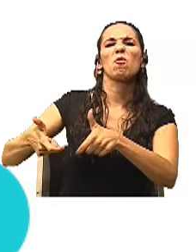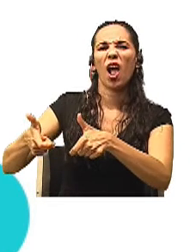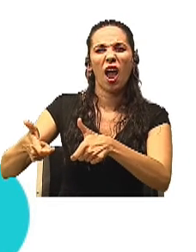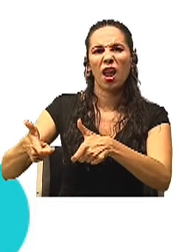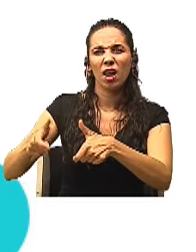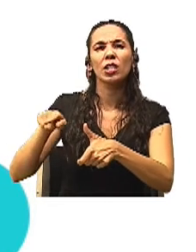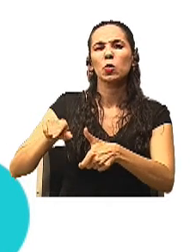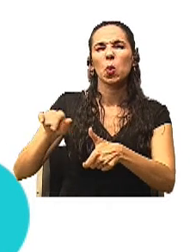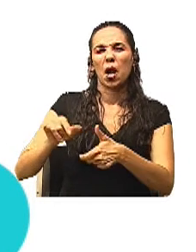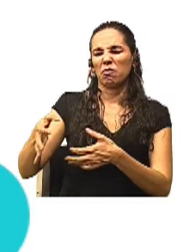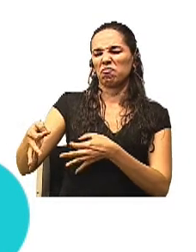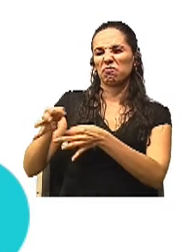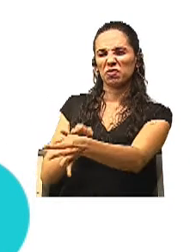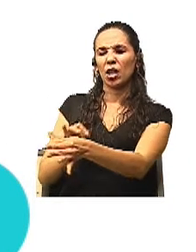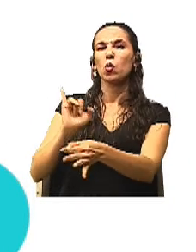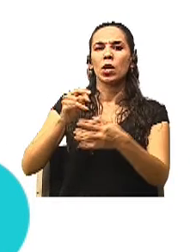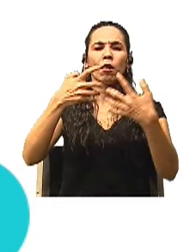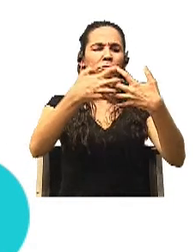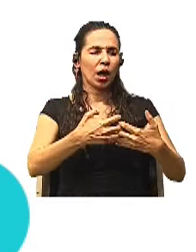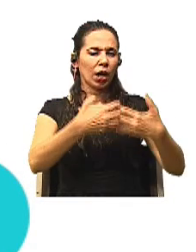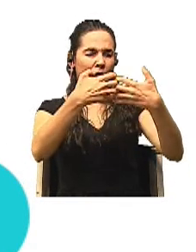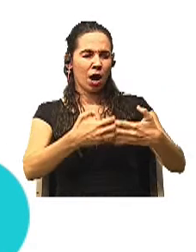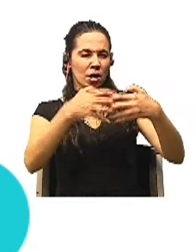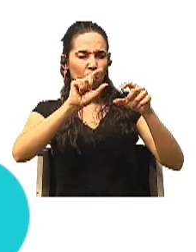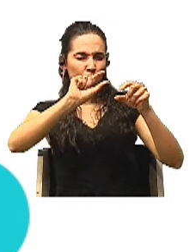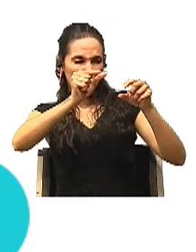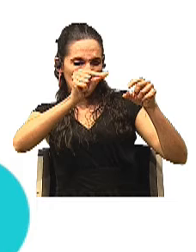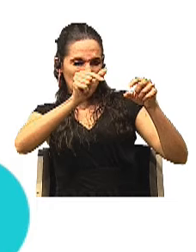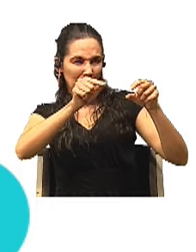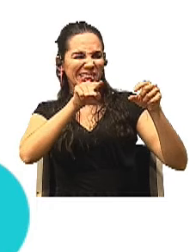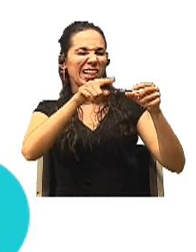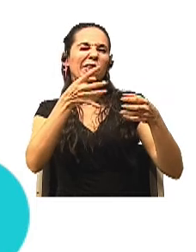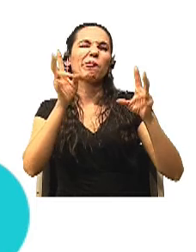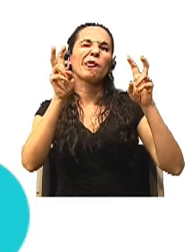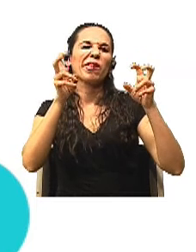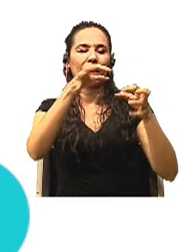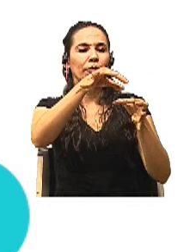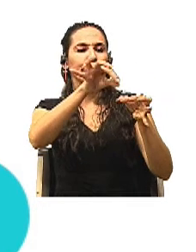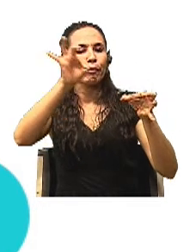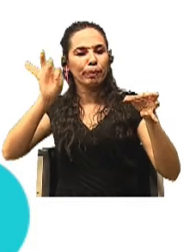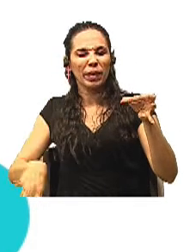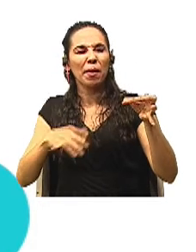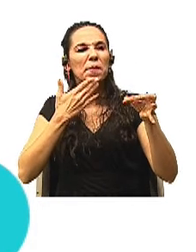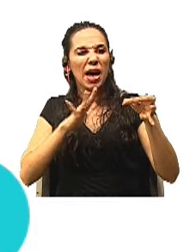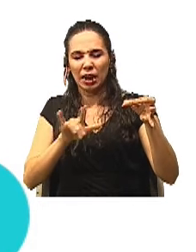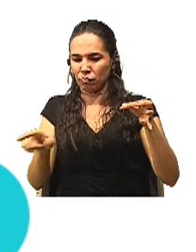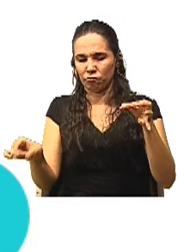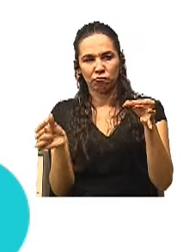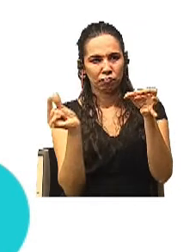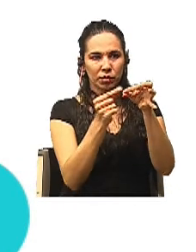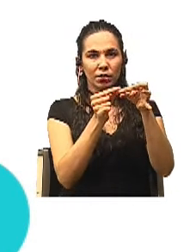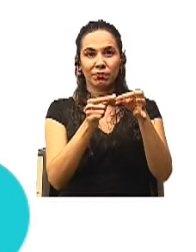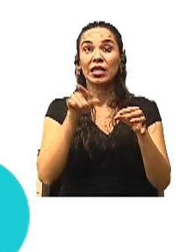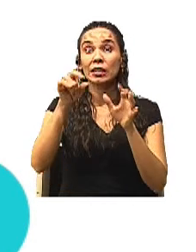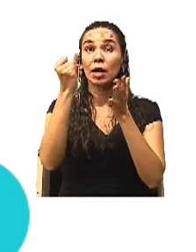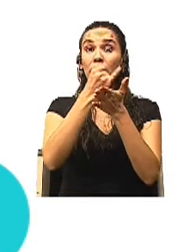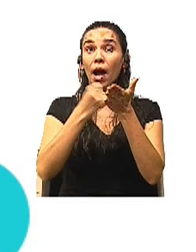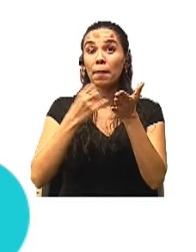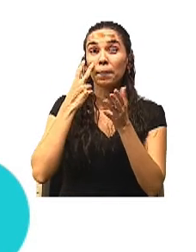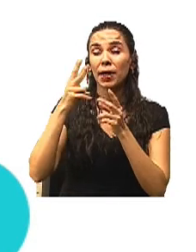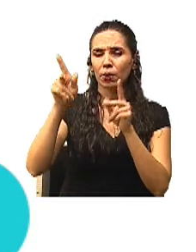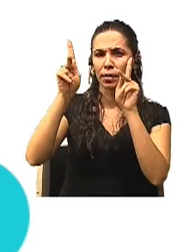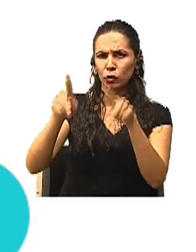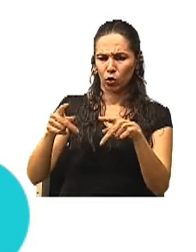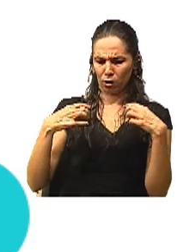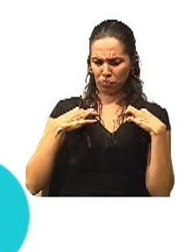una tuerca en una gran máquina. En esta imagen podemos ver un señor muy bien vestido que está